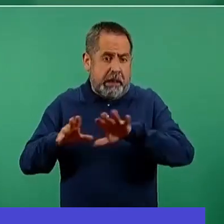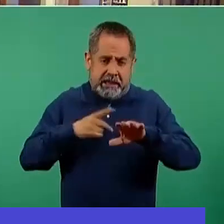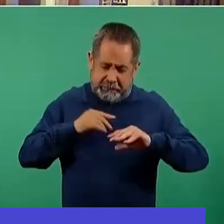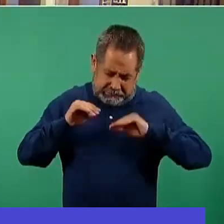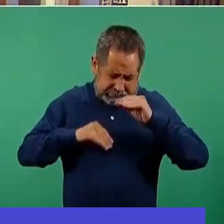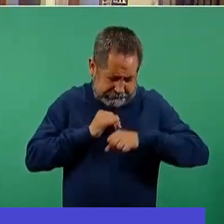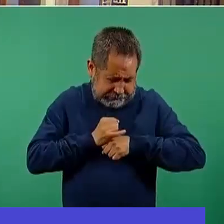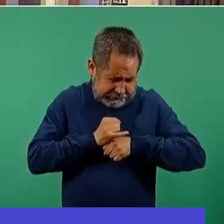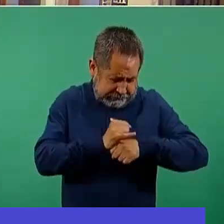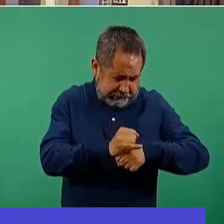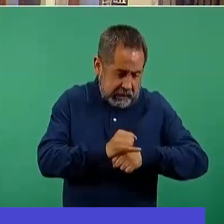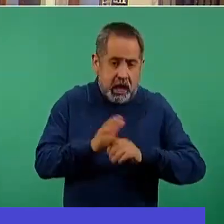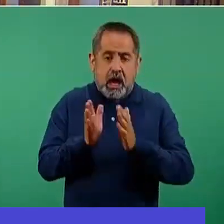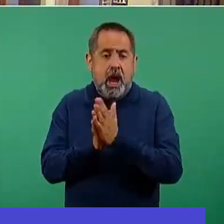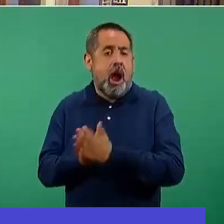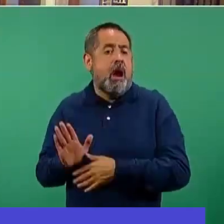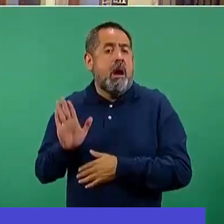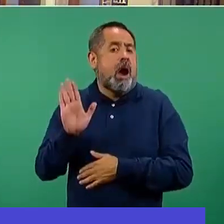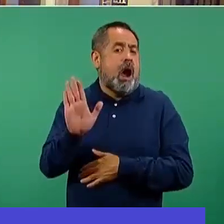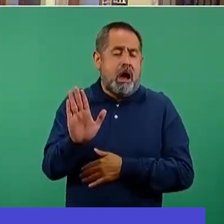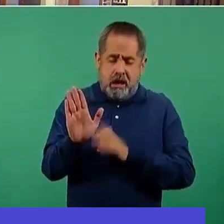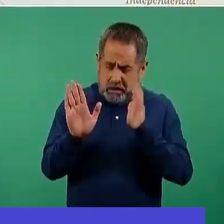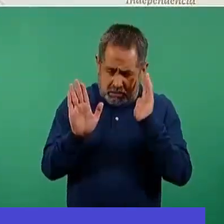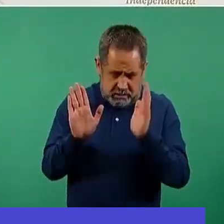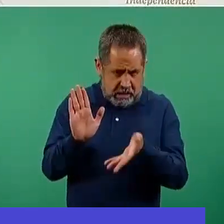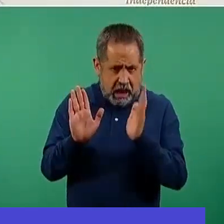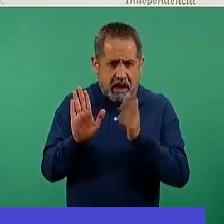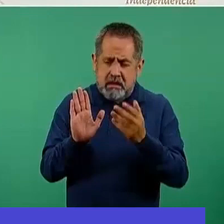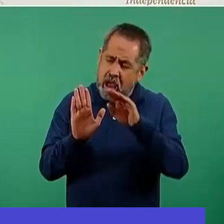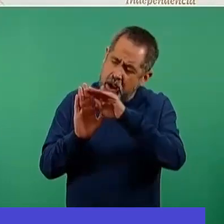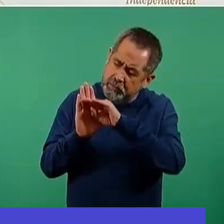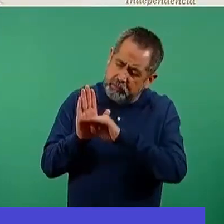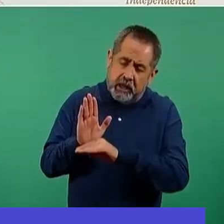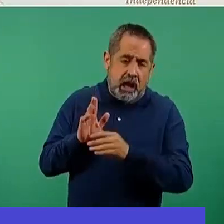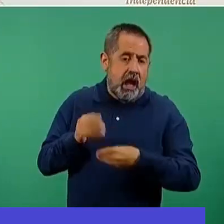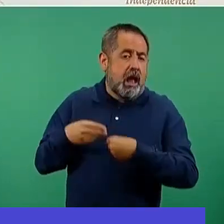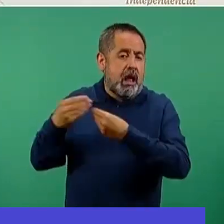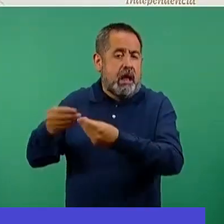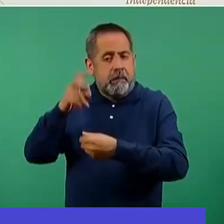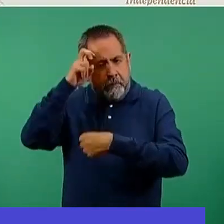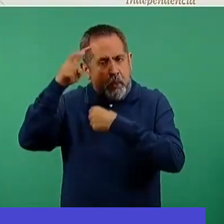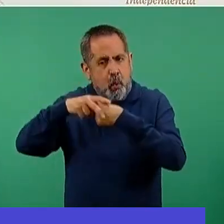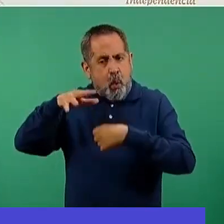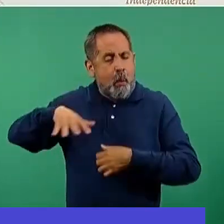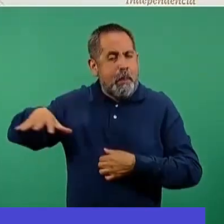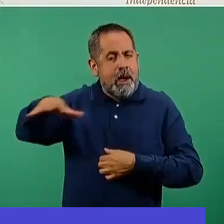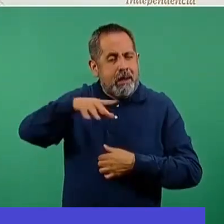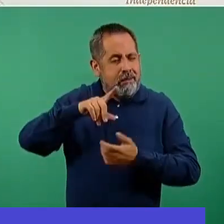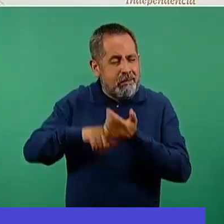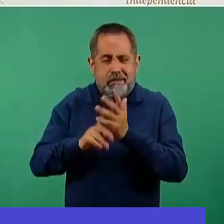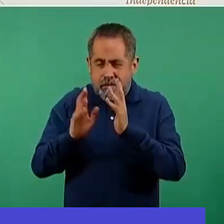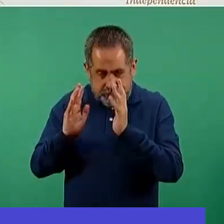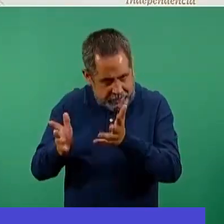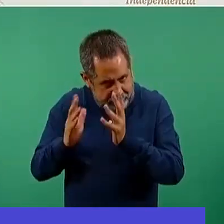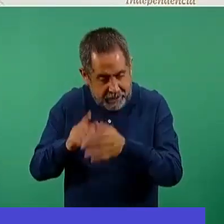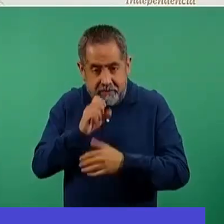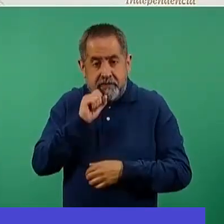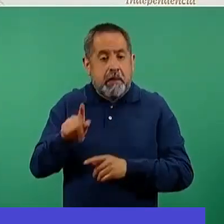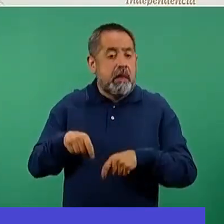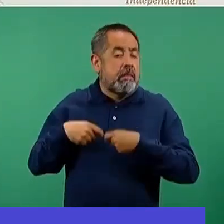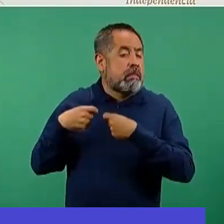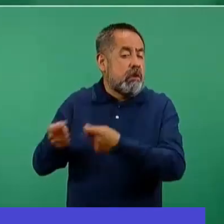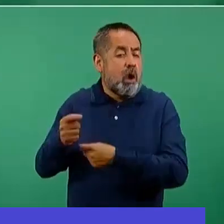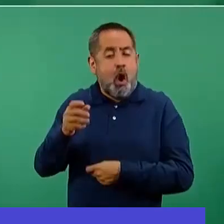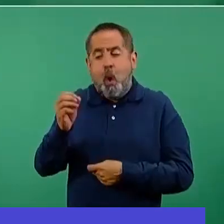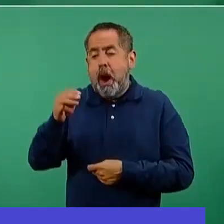detallado, ya ha presentado a la Agencia Europea de Medicamentos y también a la Organización Mundial